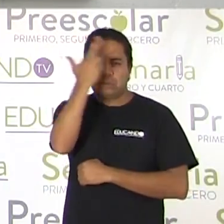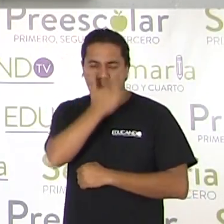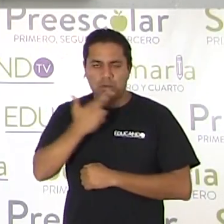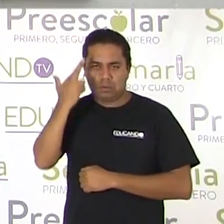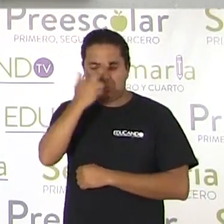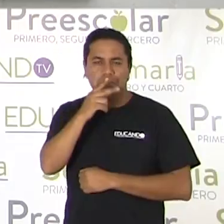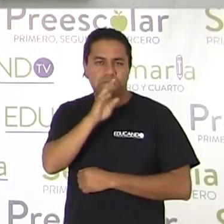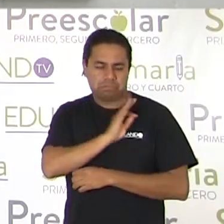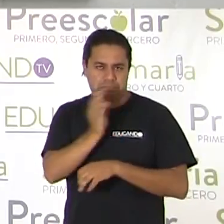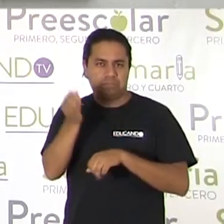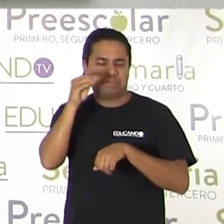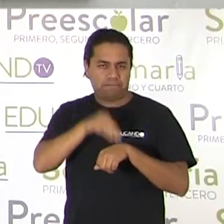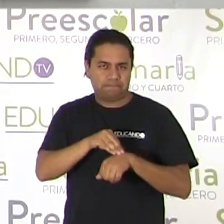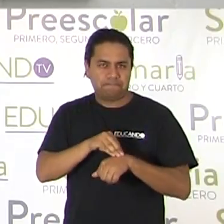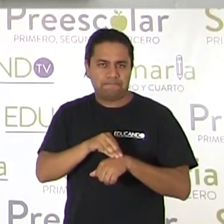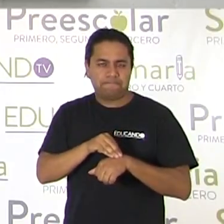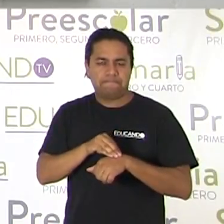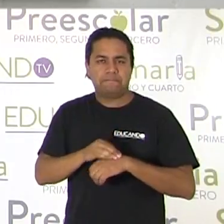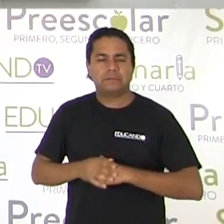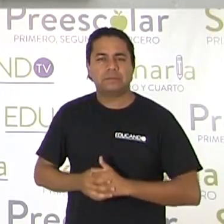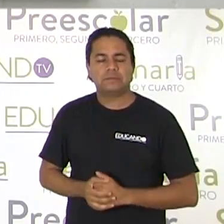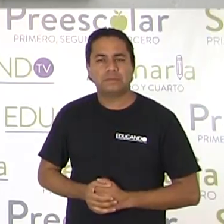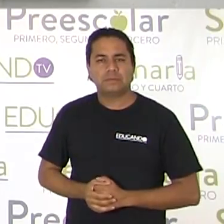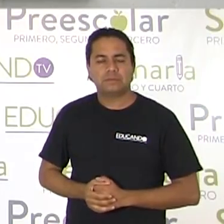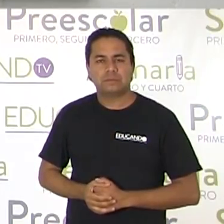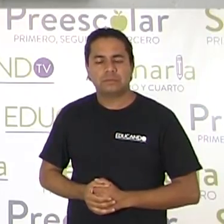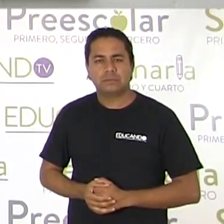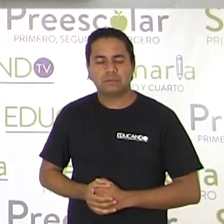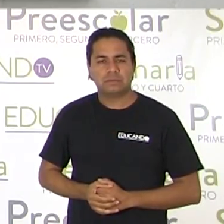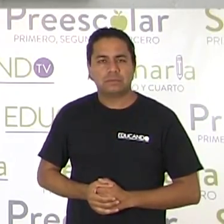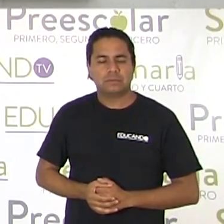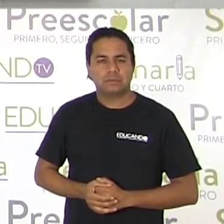lo que son quebrados o